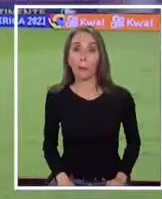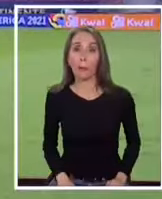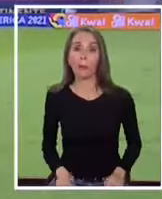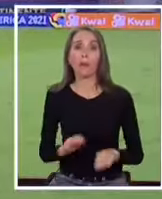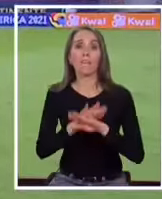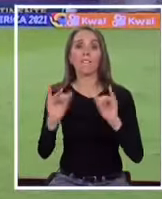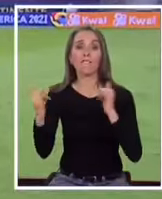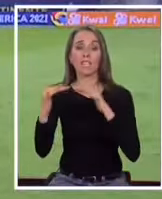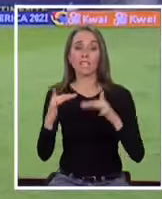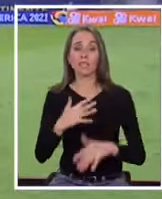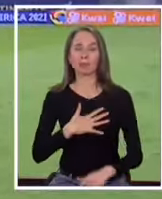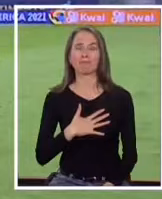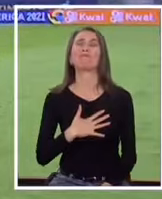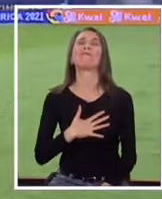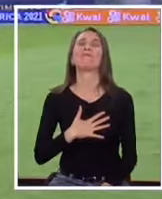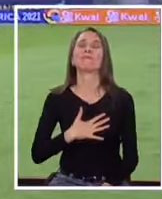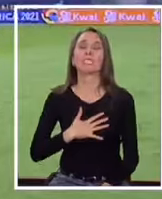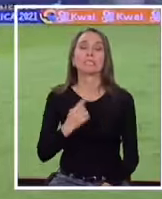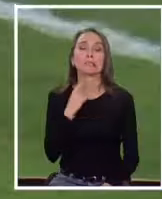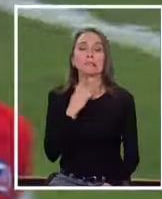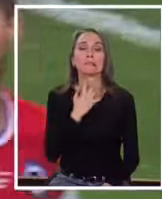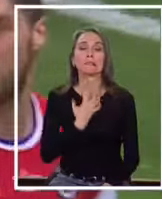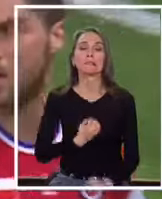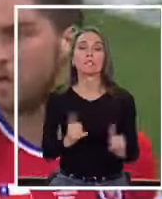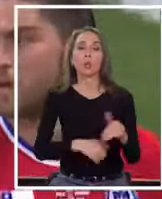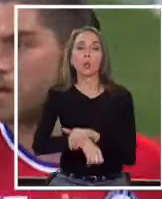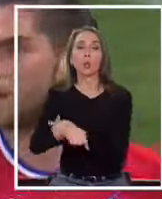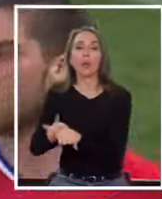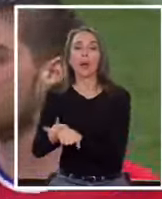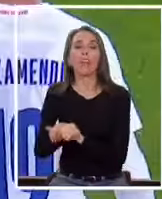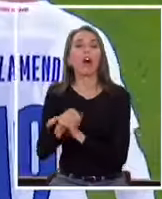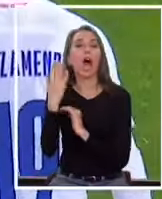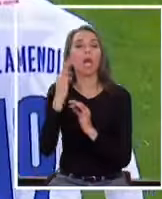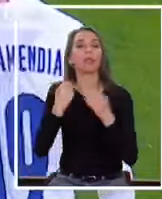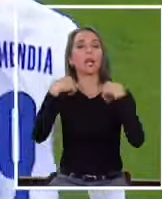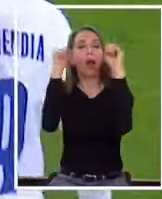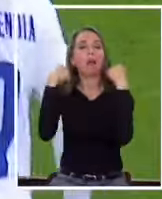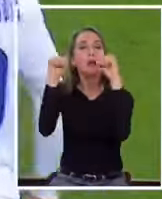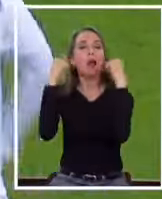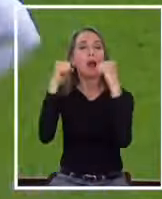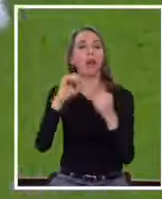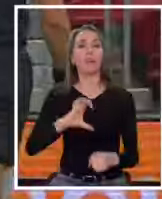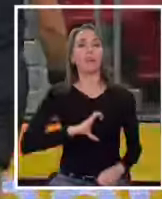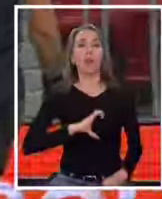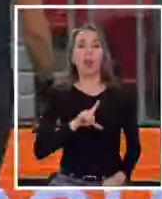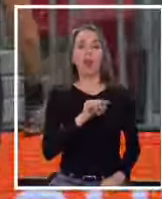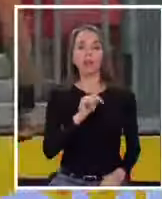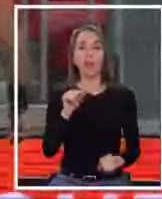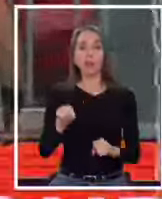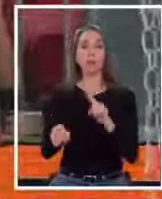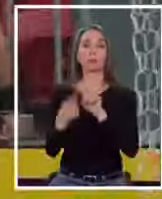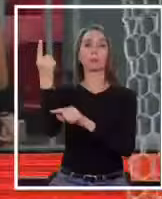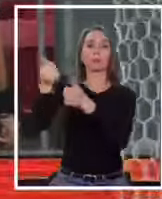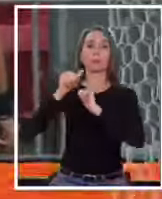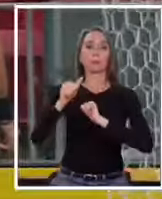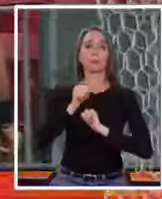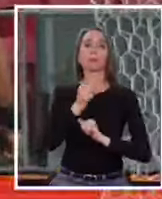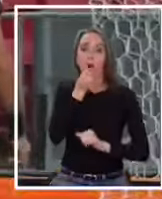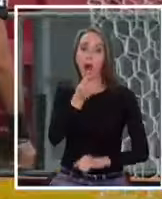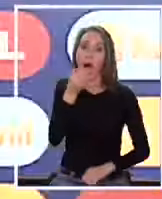fin de un partido amargo con una sensación de frustración de un plantel que aún no conocía la derrota en la era Lasarte, que reconoce algo que nadie